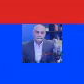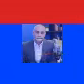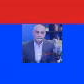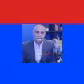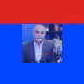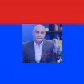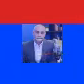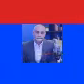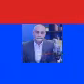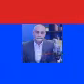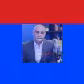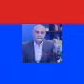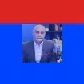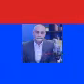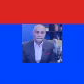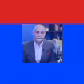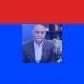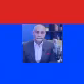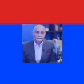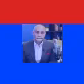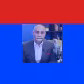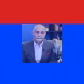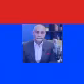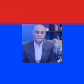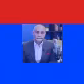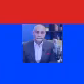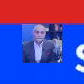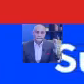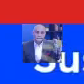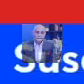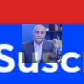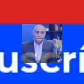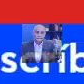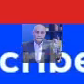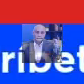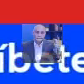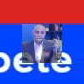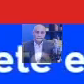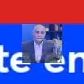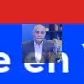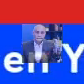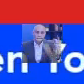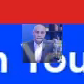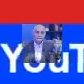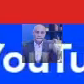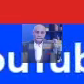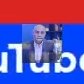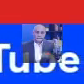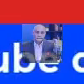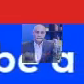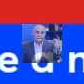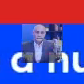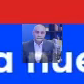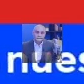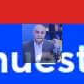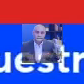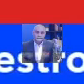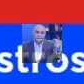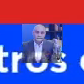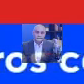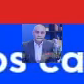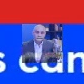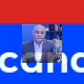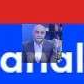visto esta exhibida de periodistas que le apostaron a que no iba a aterrizar en el AIFA y aterrizó en el